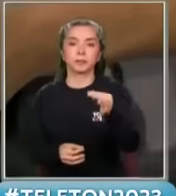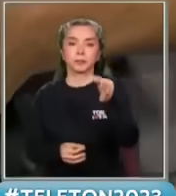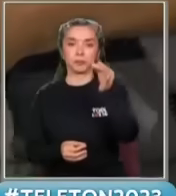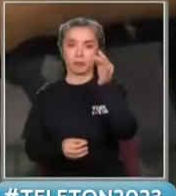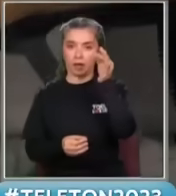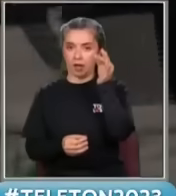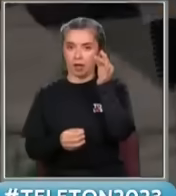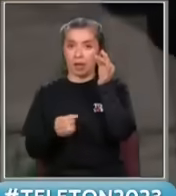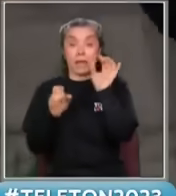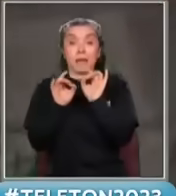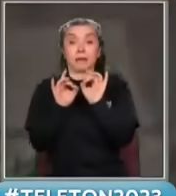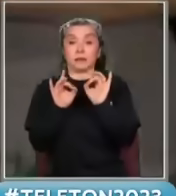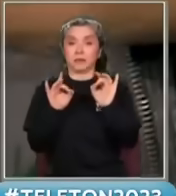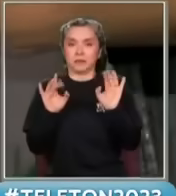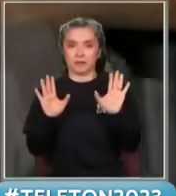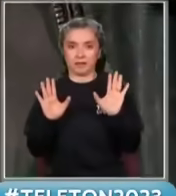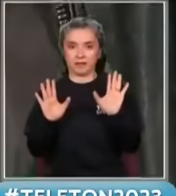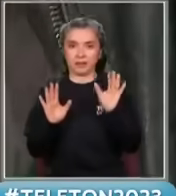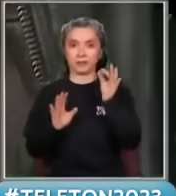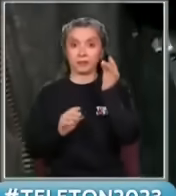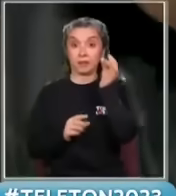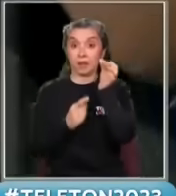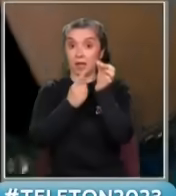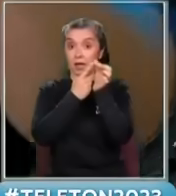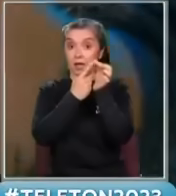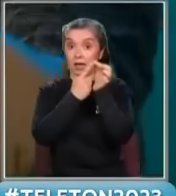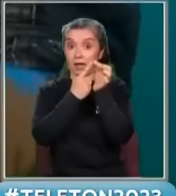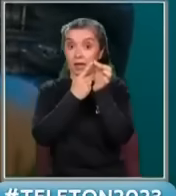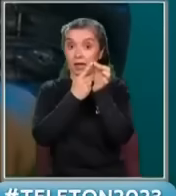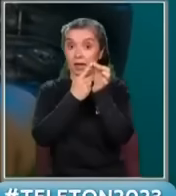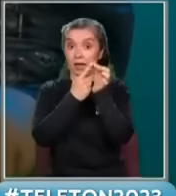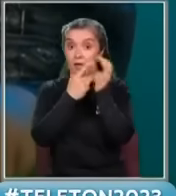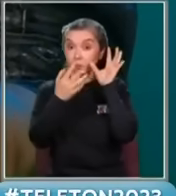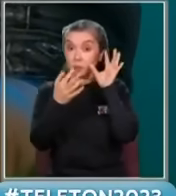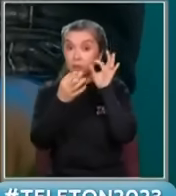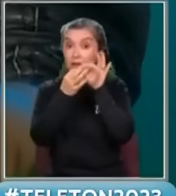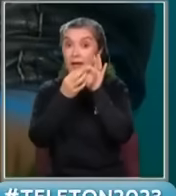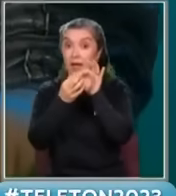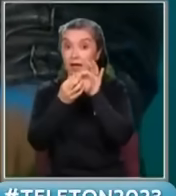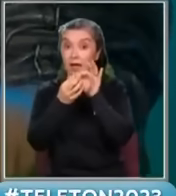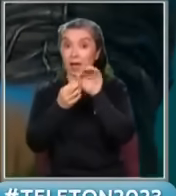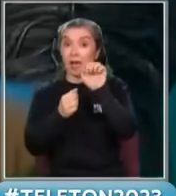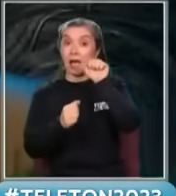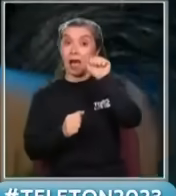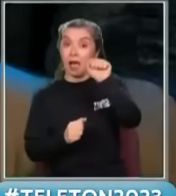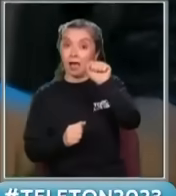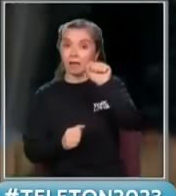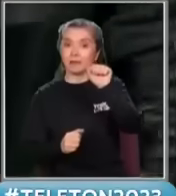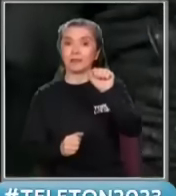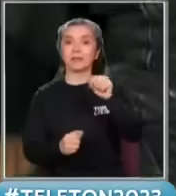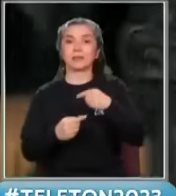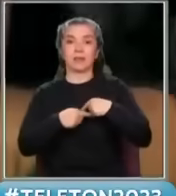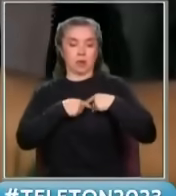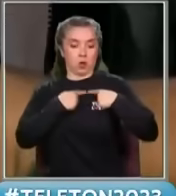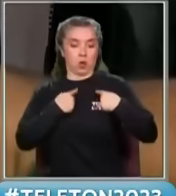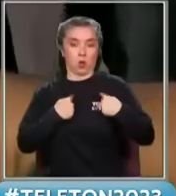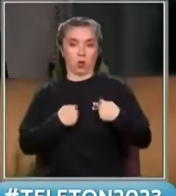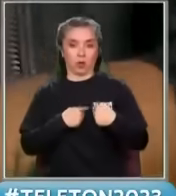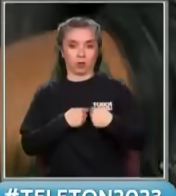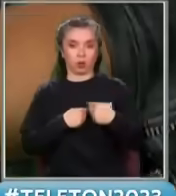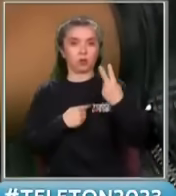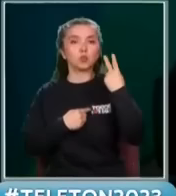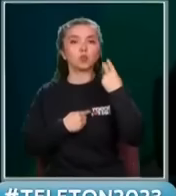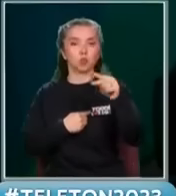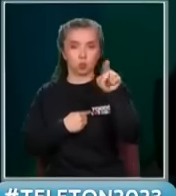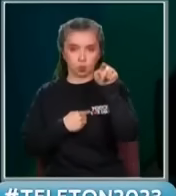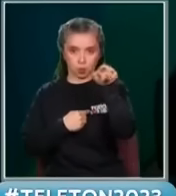especial que no es coincidencia, es sincronía. Un as de corazones. Un as de corazones va a ser tu carta, Nati.